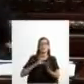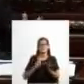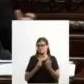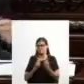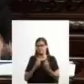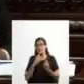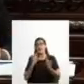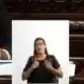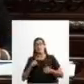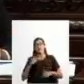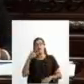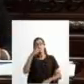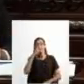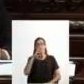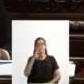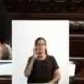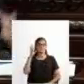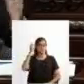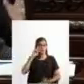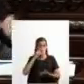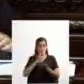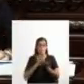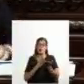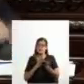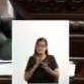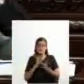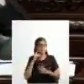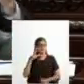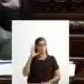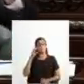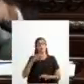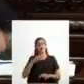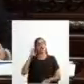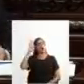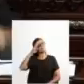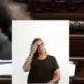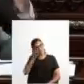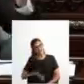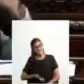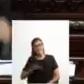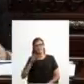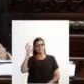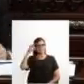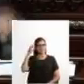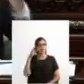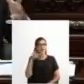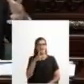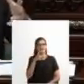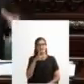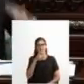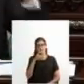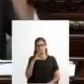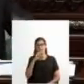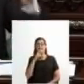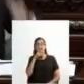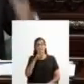lástima que no está el señor Heber hoy acá que siempre lo recuerda pero como en homenaje al señor Heber que no está lo voy a recordar. El hijo